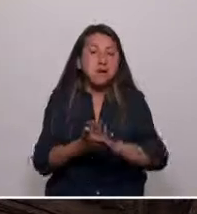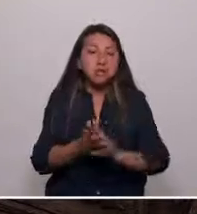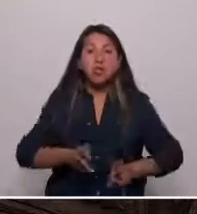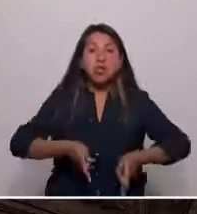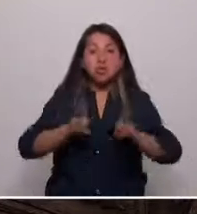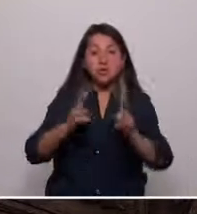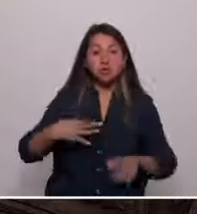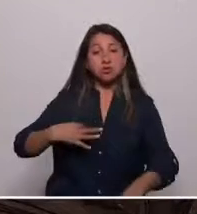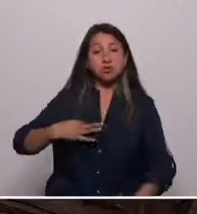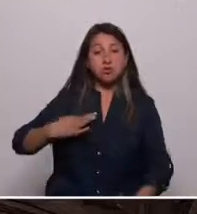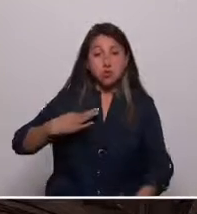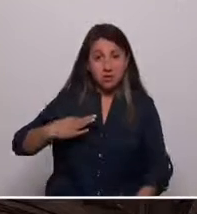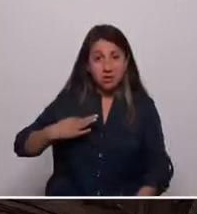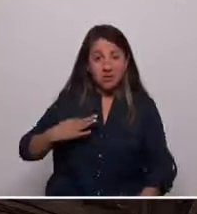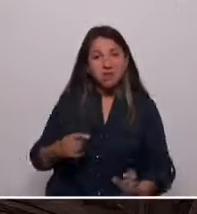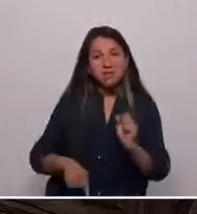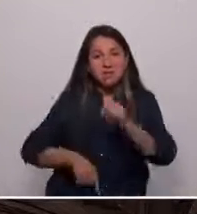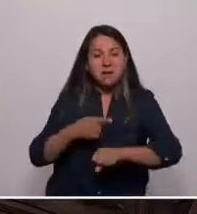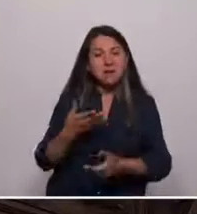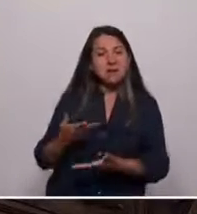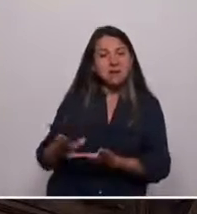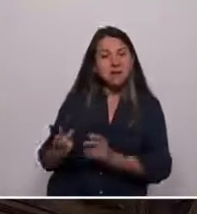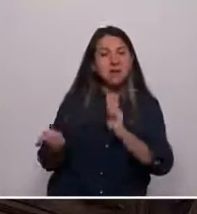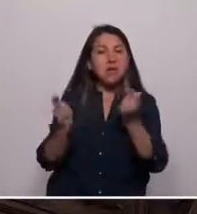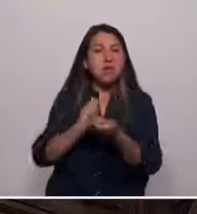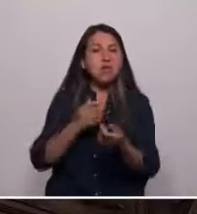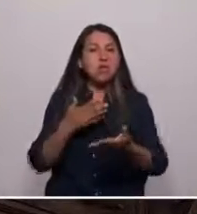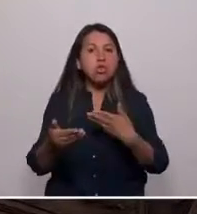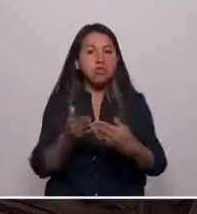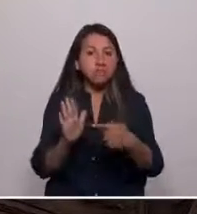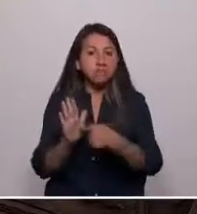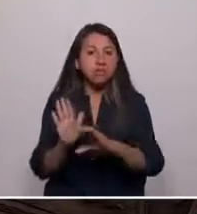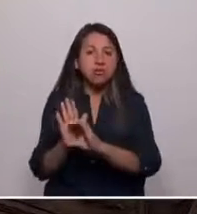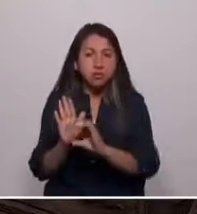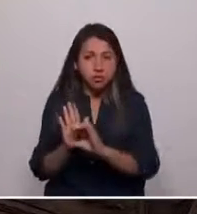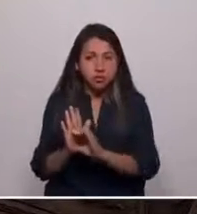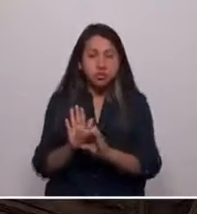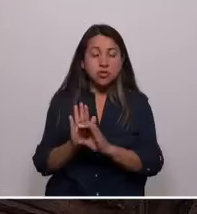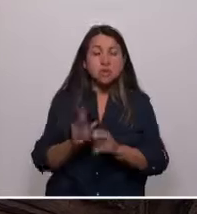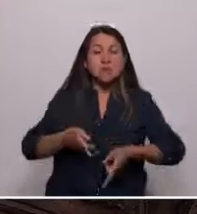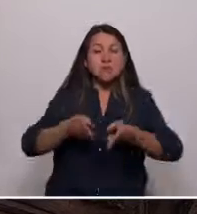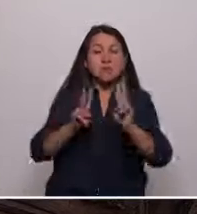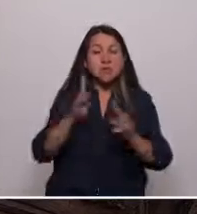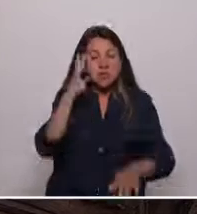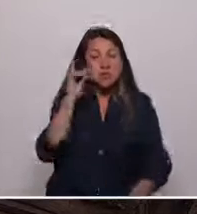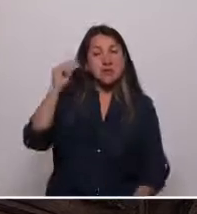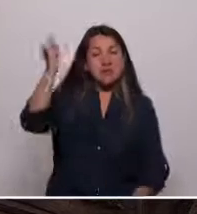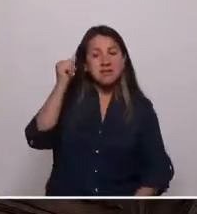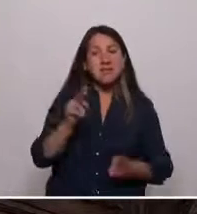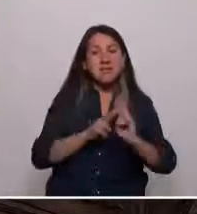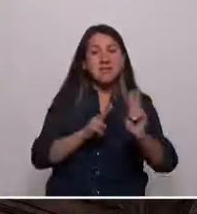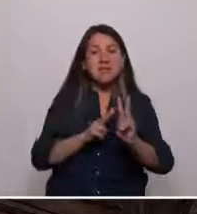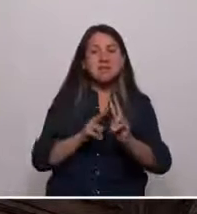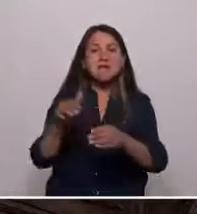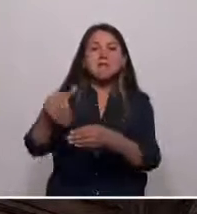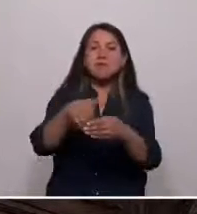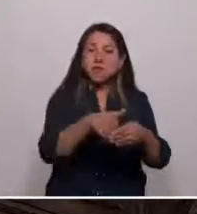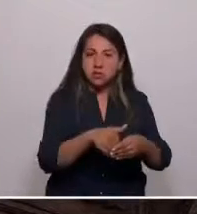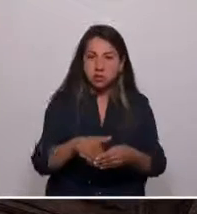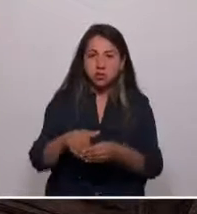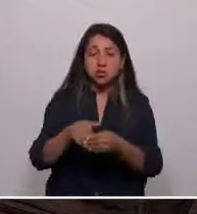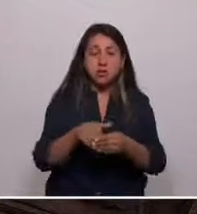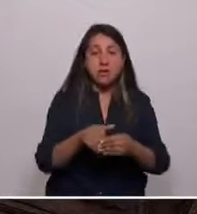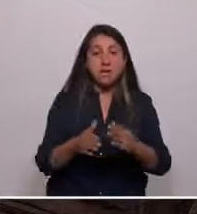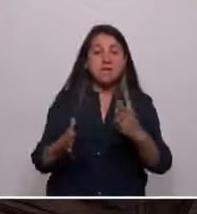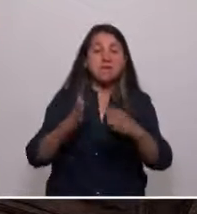de la ciudadanía a aceptar y o rechazar cambios en la Constitución, el derecho a la iniciativa de llevar a plebiscito, el veto de una ley